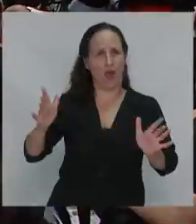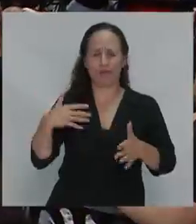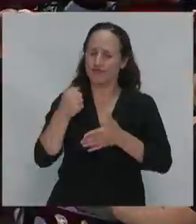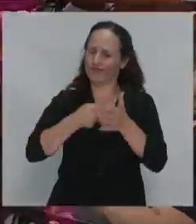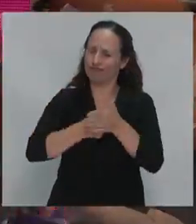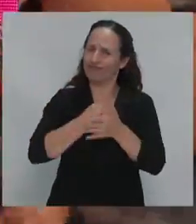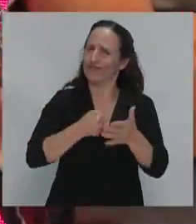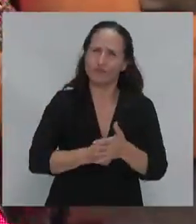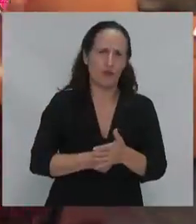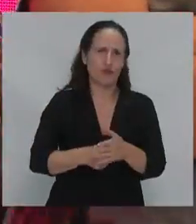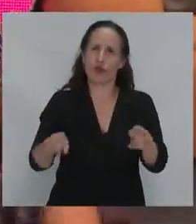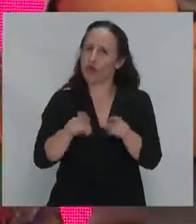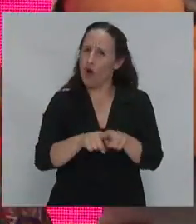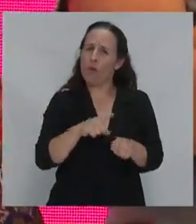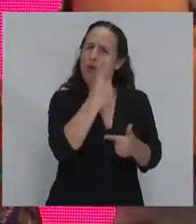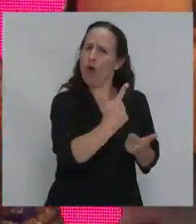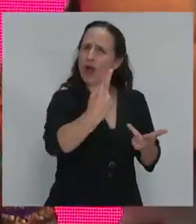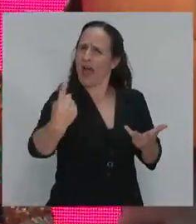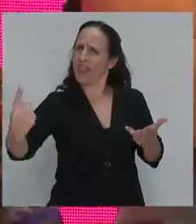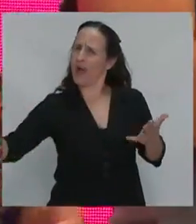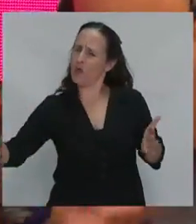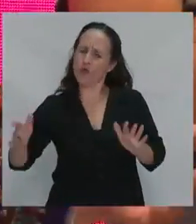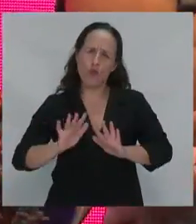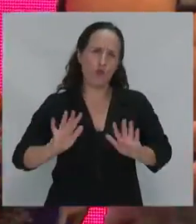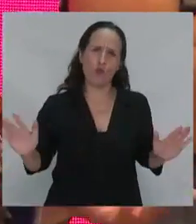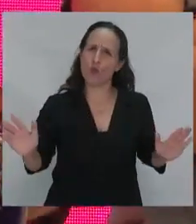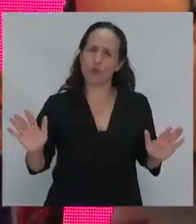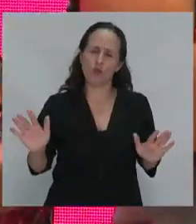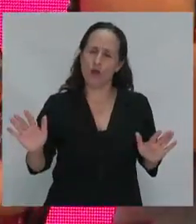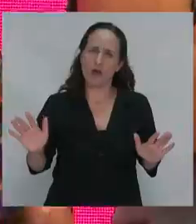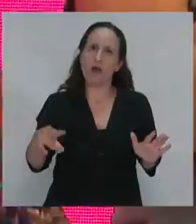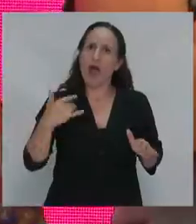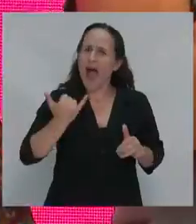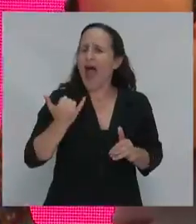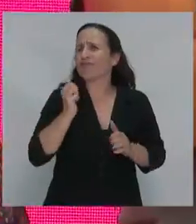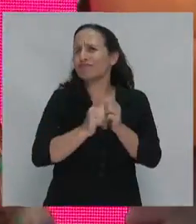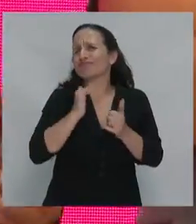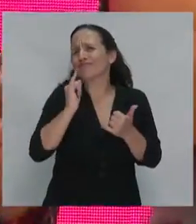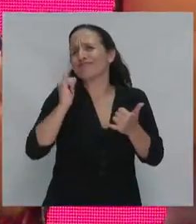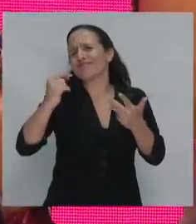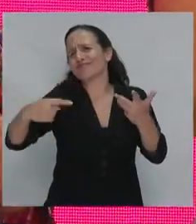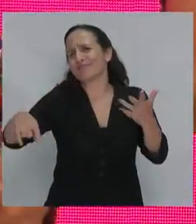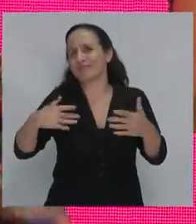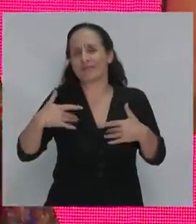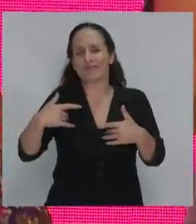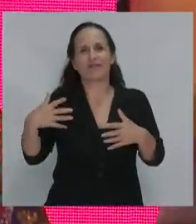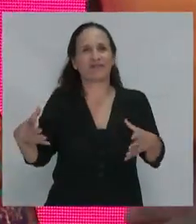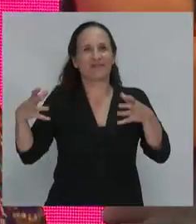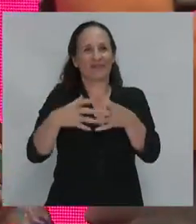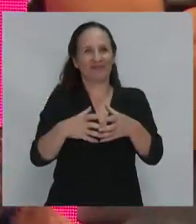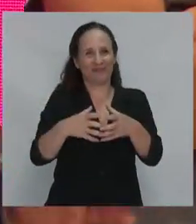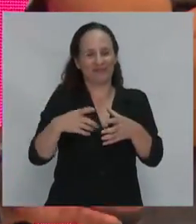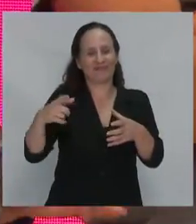luchado como cada una de nosotras y realmente es una serie de anécdotas no yo llego al movimiento sindical